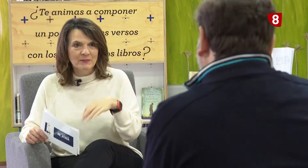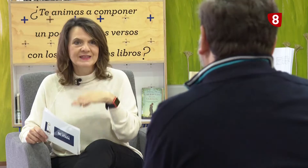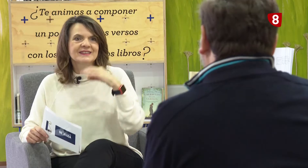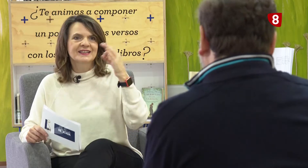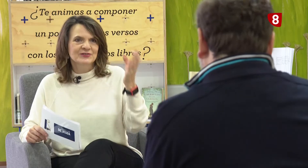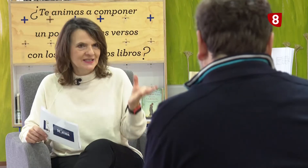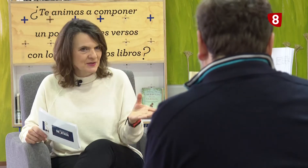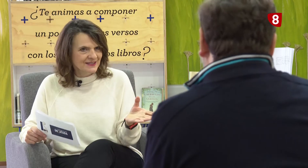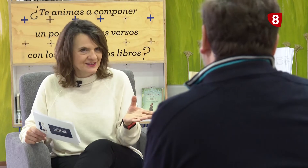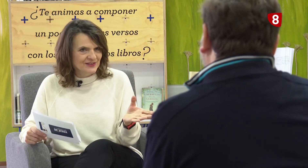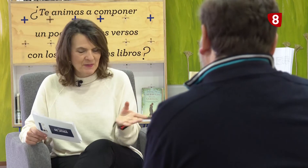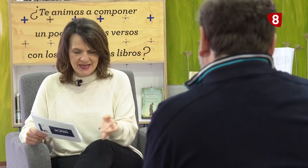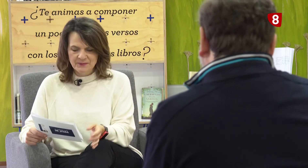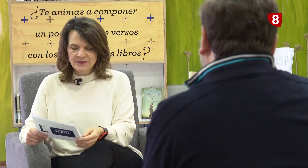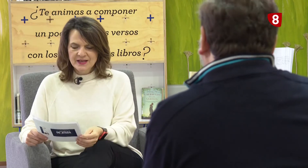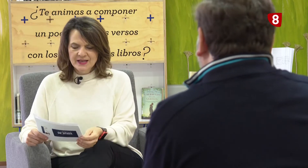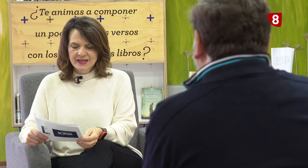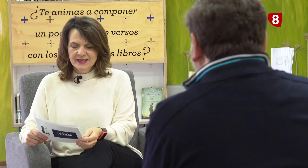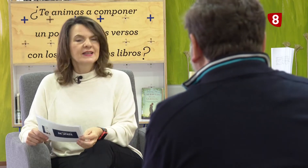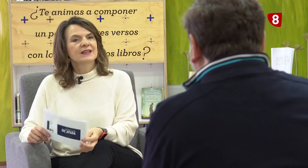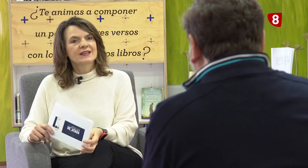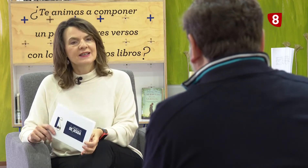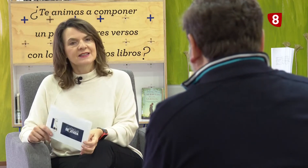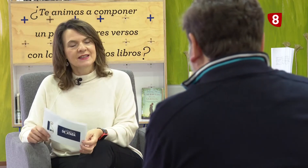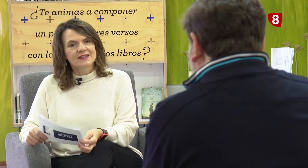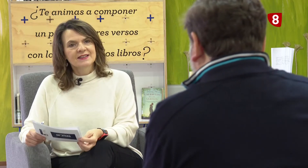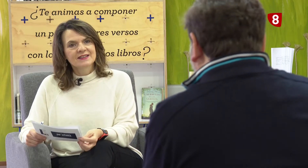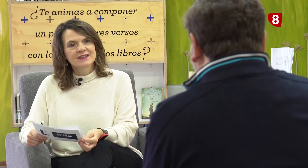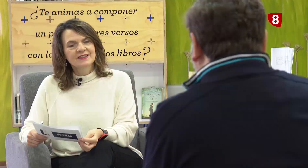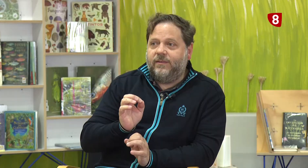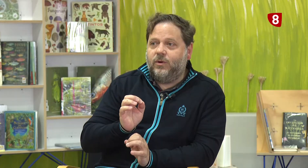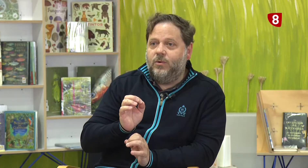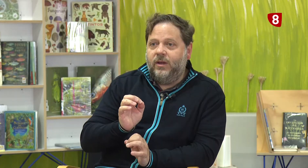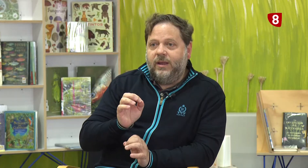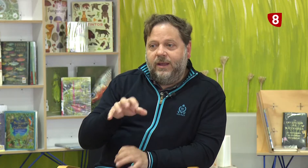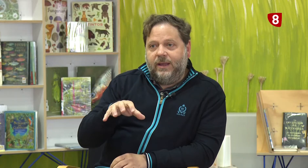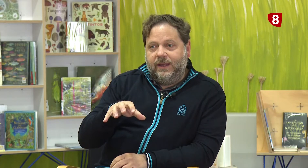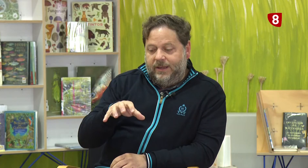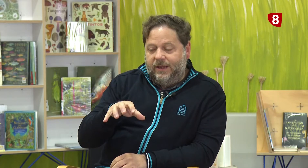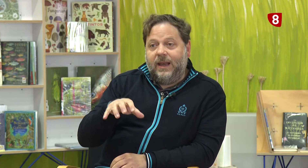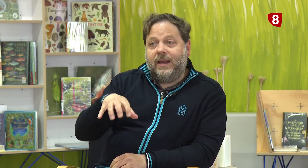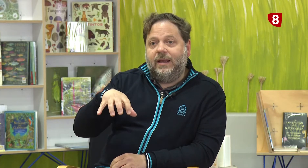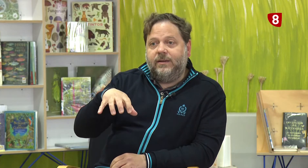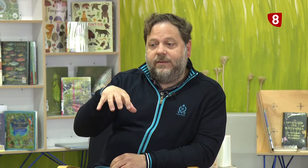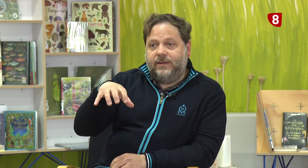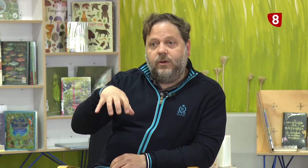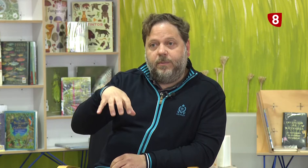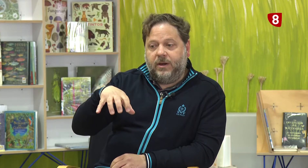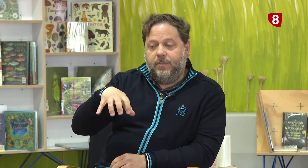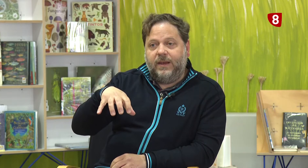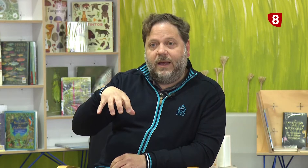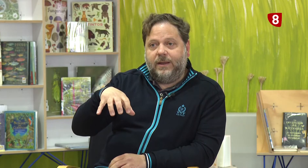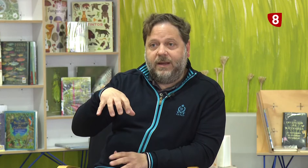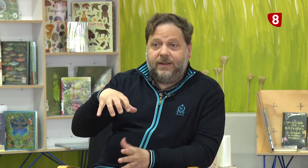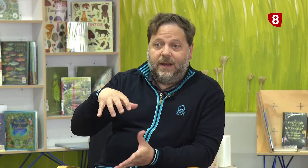esa planta y en otras lenguas se hace de otra manera. Inclusive, si me permites, curiosidades como el signo,